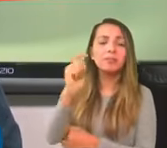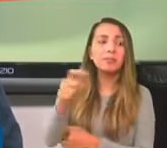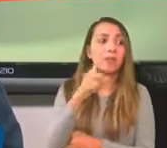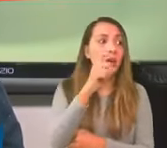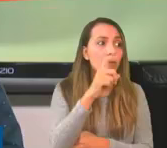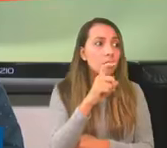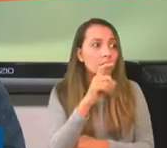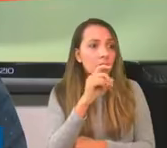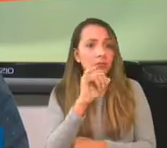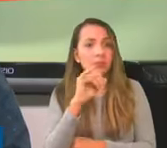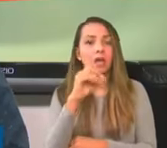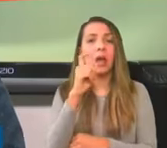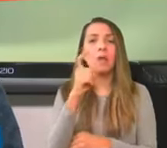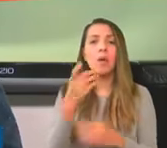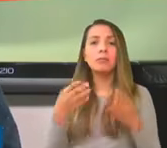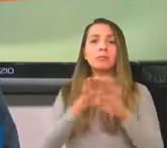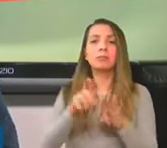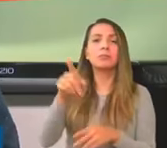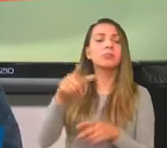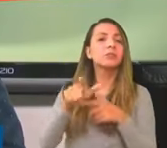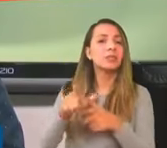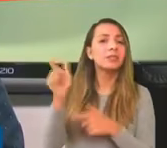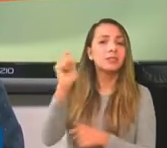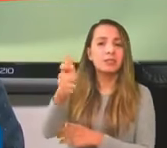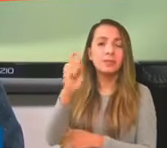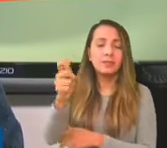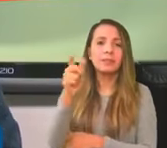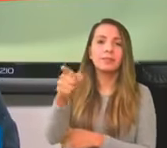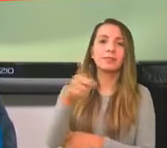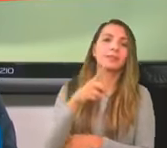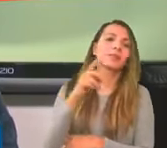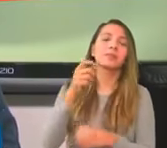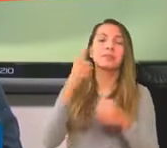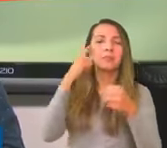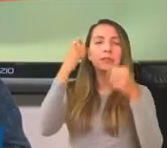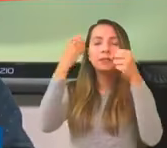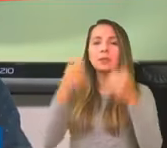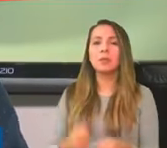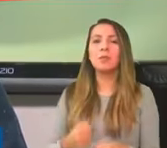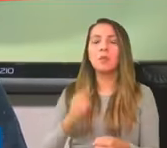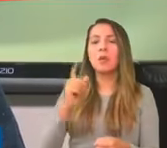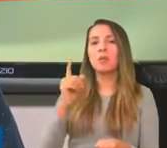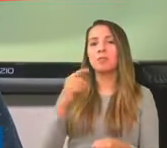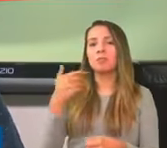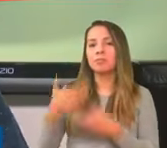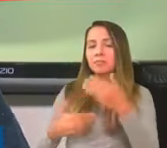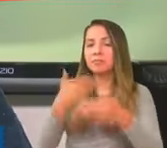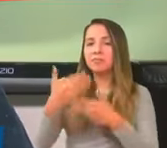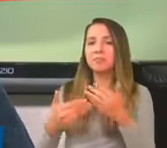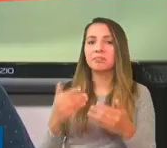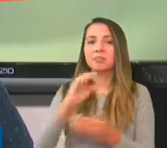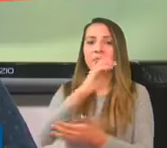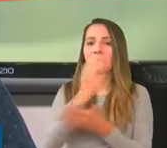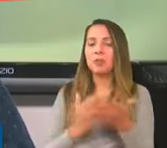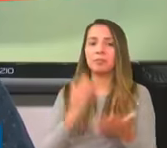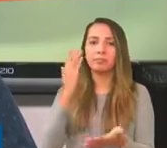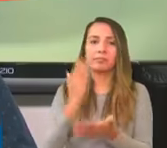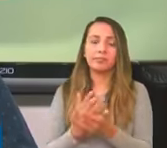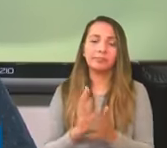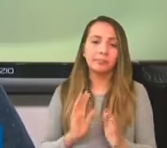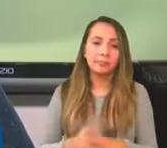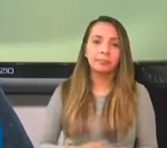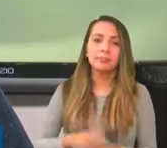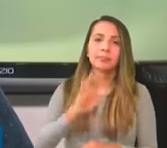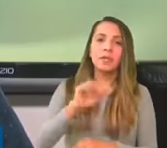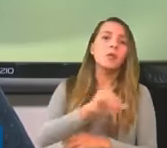agua, ese tipo de contratos seguramente le van a dar marcha atrás. Tengo la línea telefónica a una madre de familia,